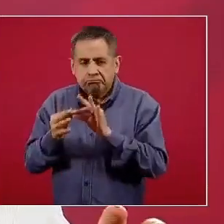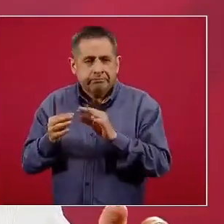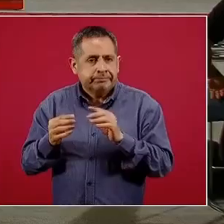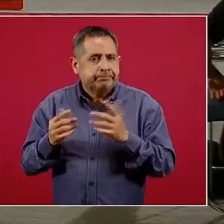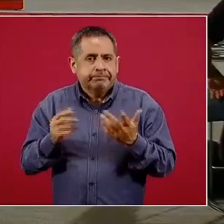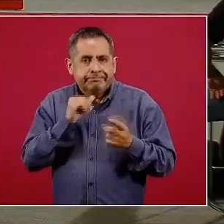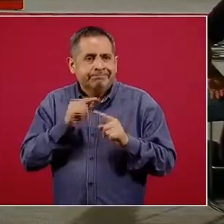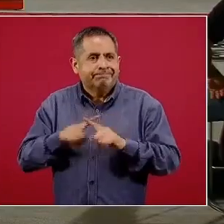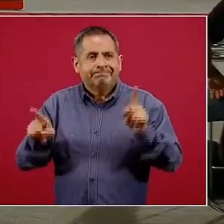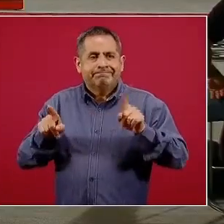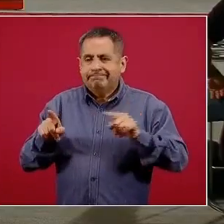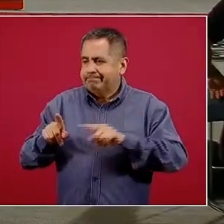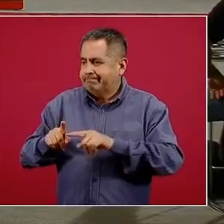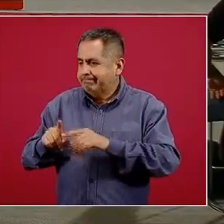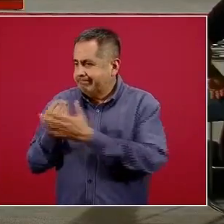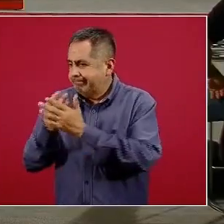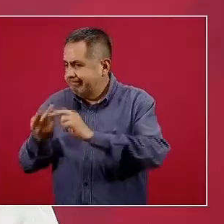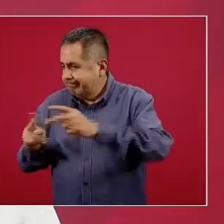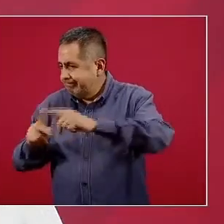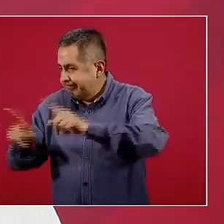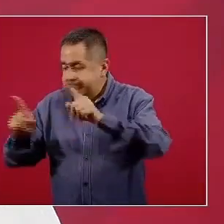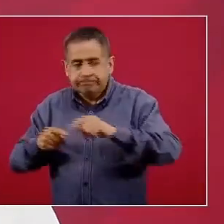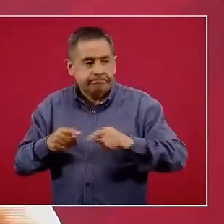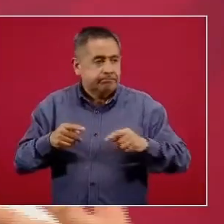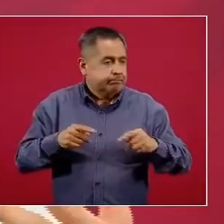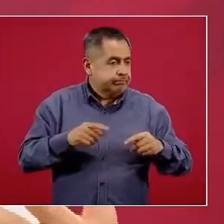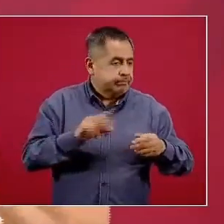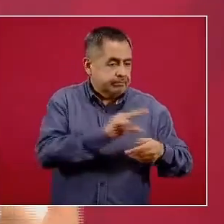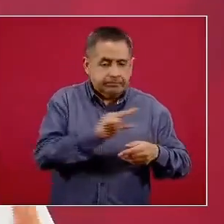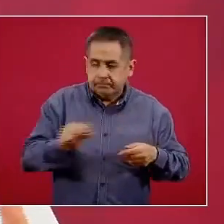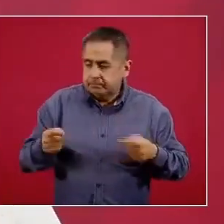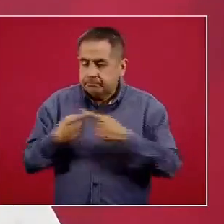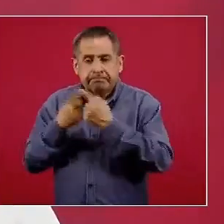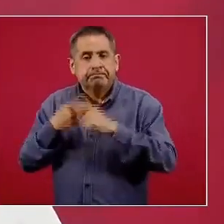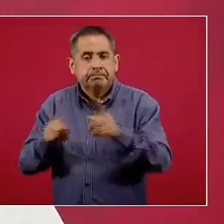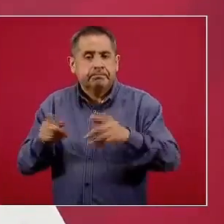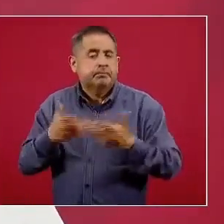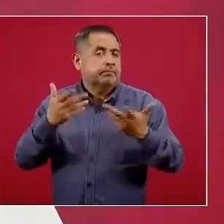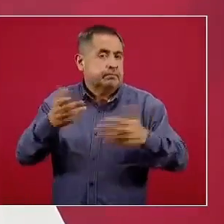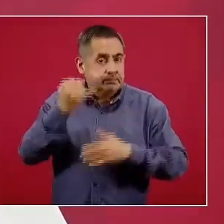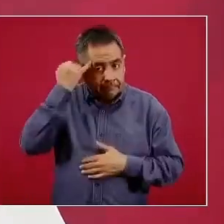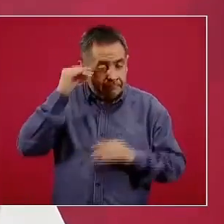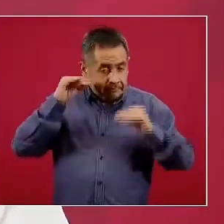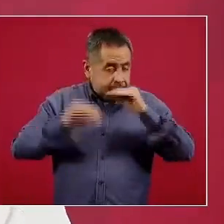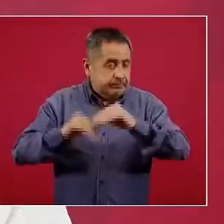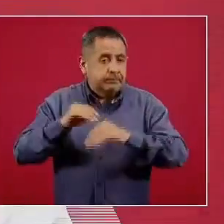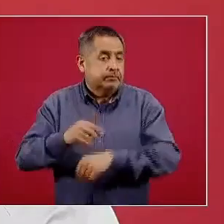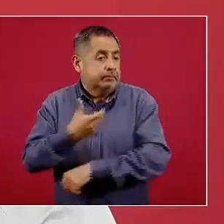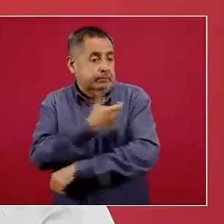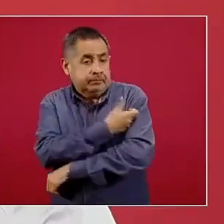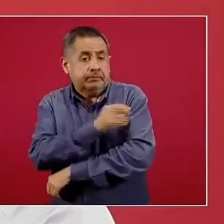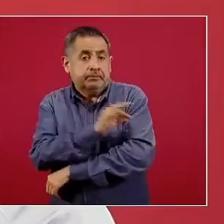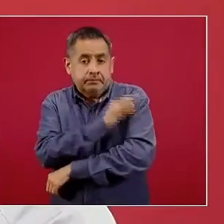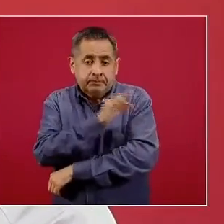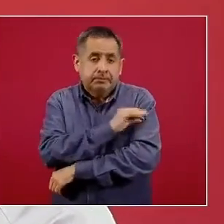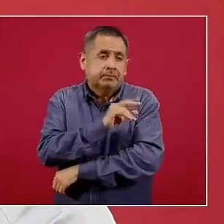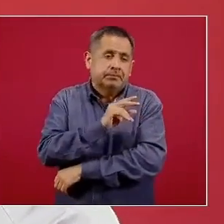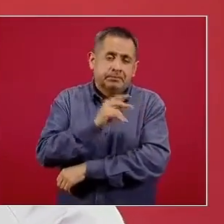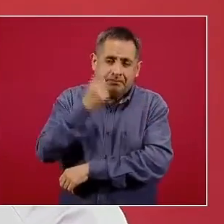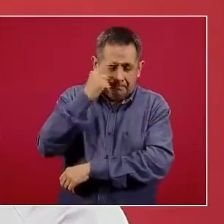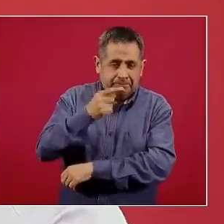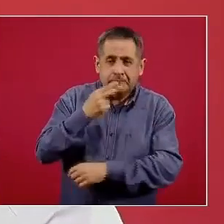dispar. De modo que la vacuna diseñada, producida, comercializada